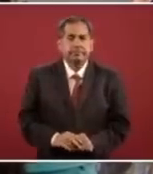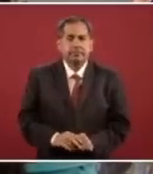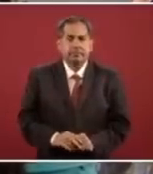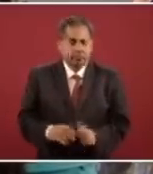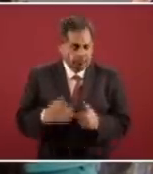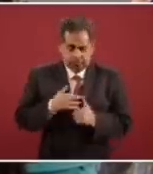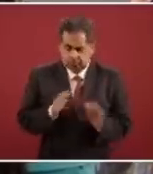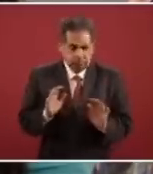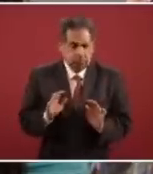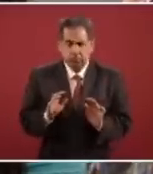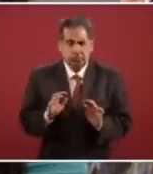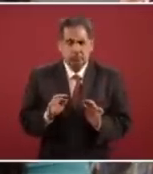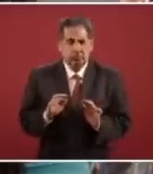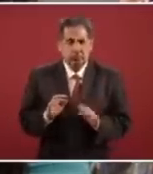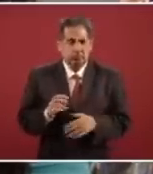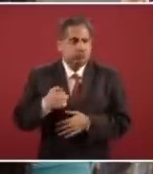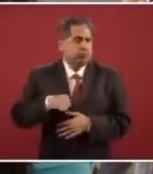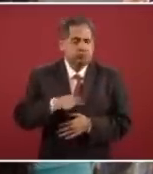Nosotros no